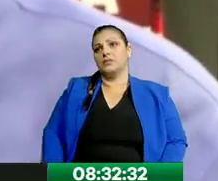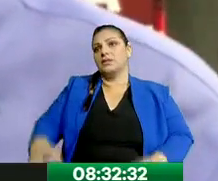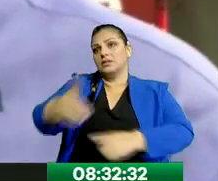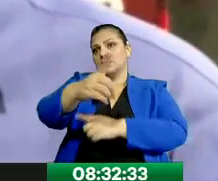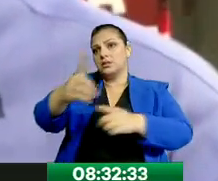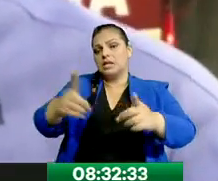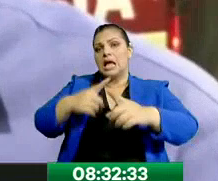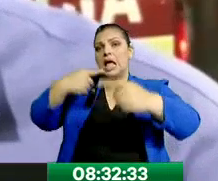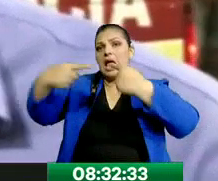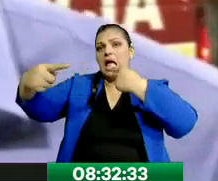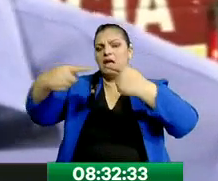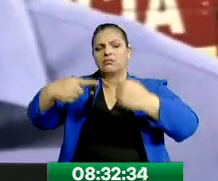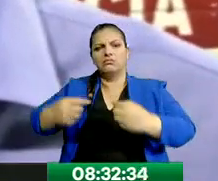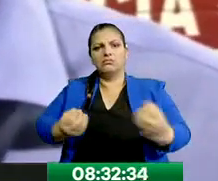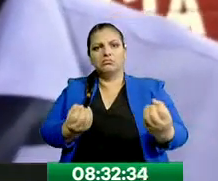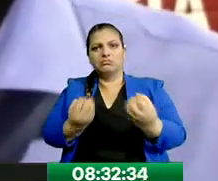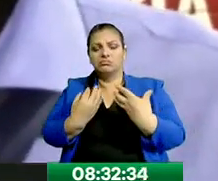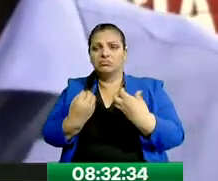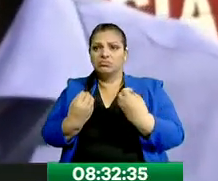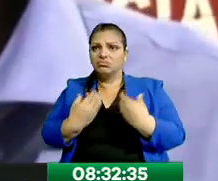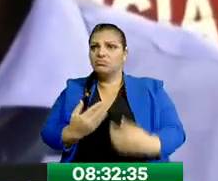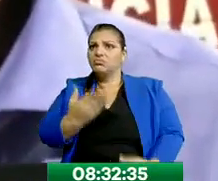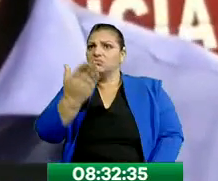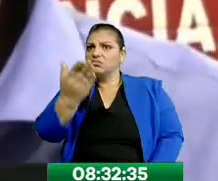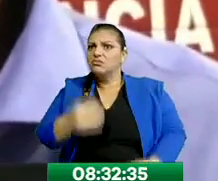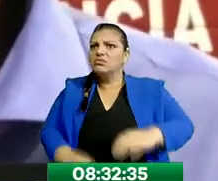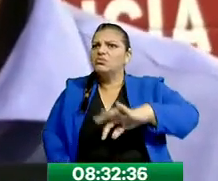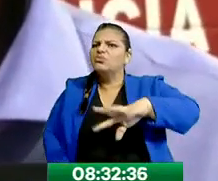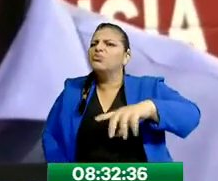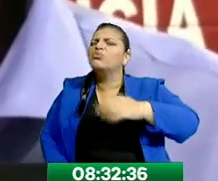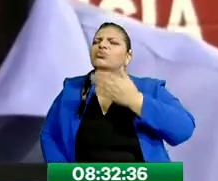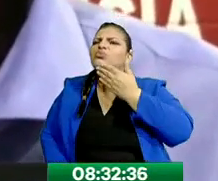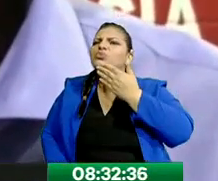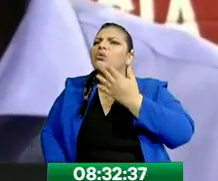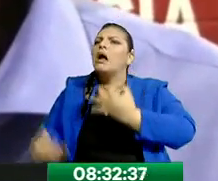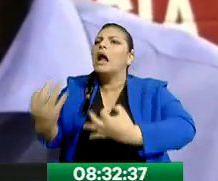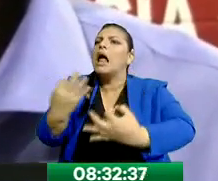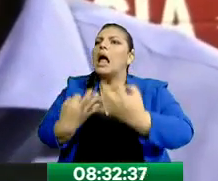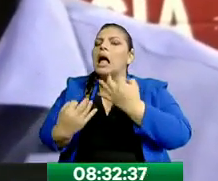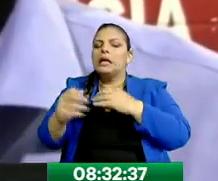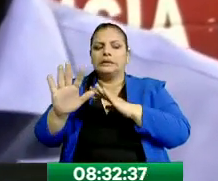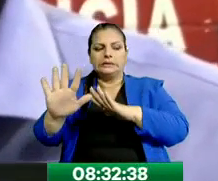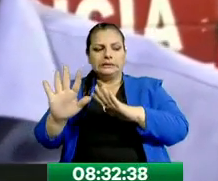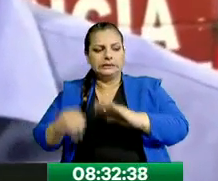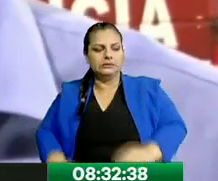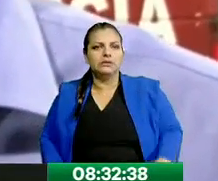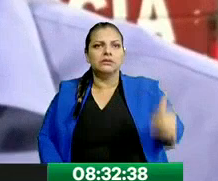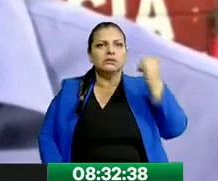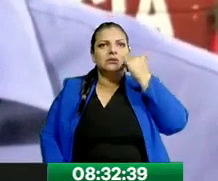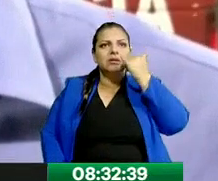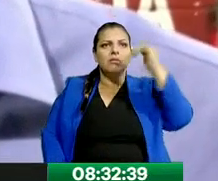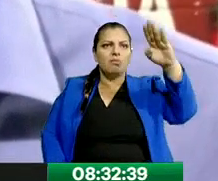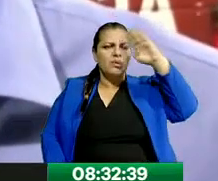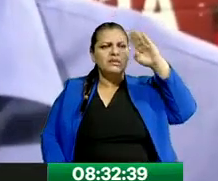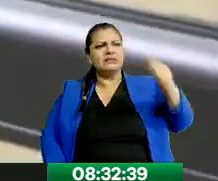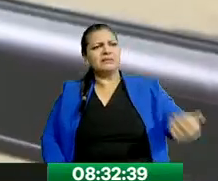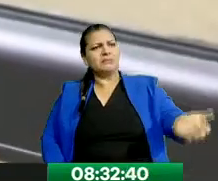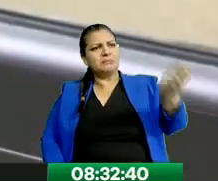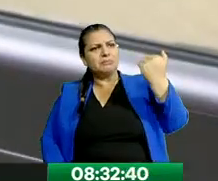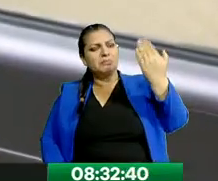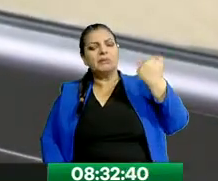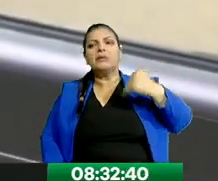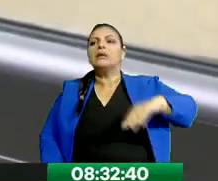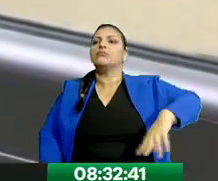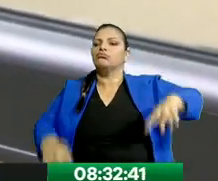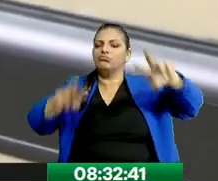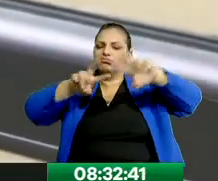sustracción y el forzamiento de las puertas de este servicio, por lo cual inmediatamente se llamó a la Policía Nacional y estamos en las investigaciones de rigor. El